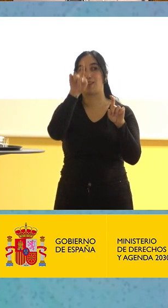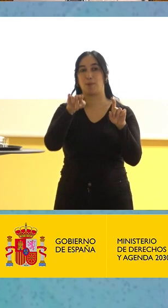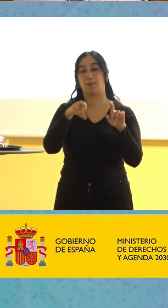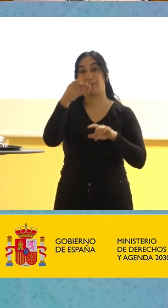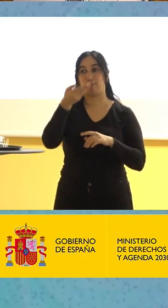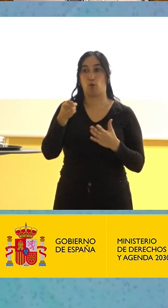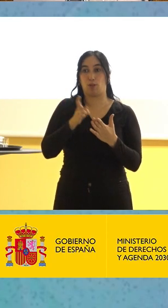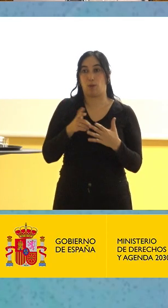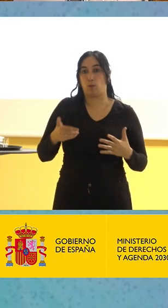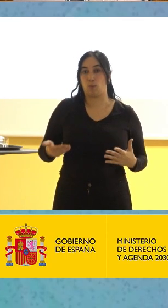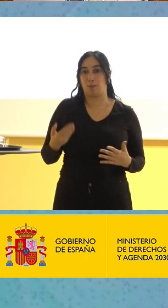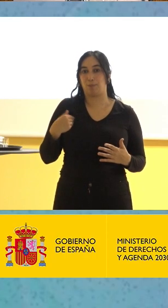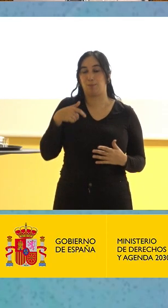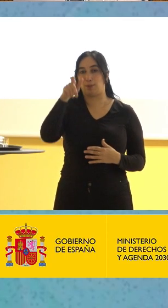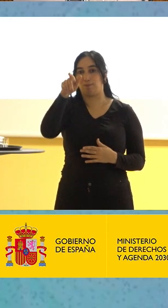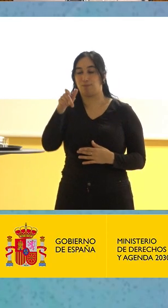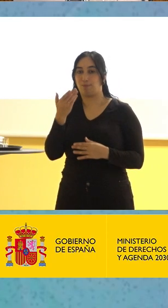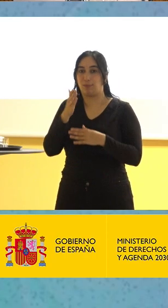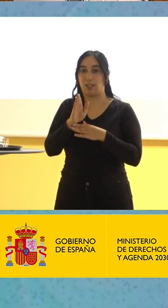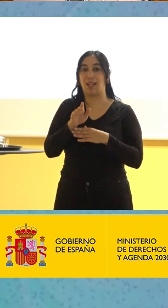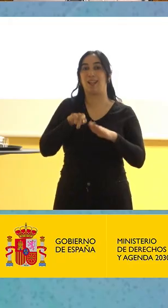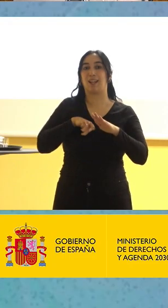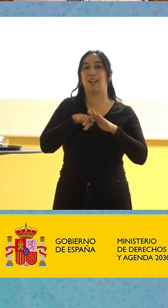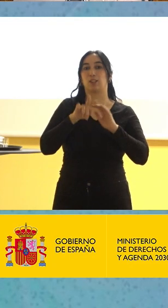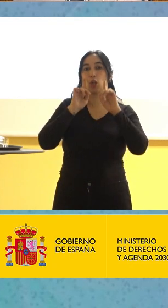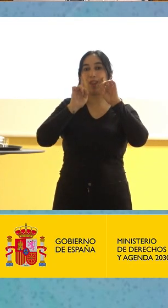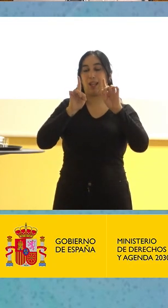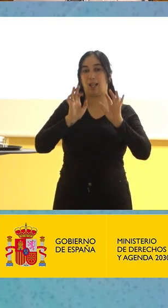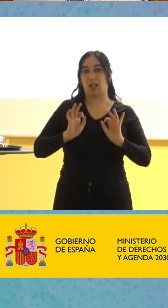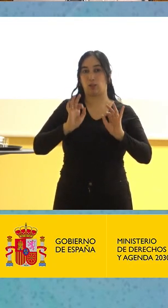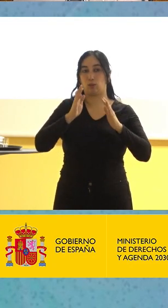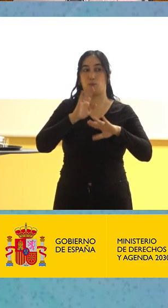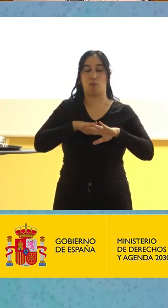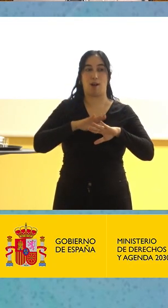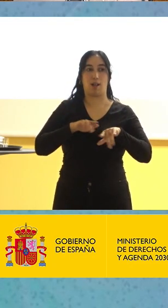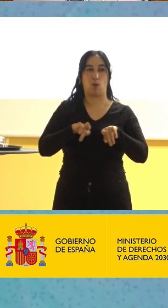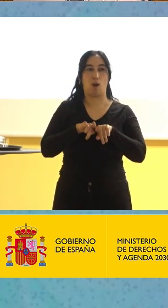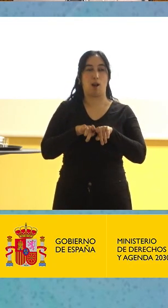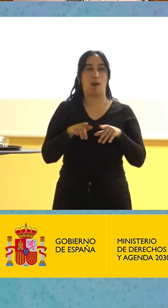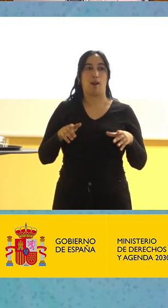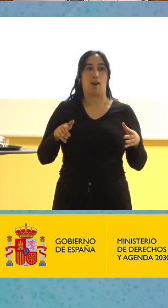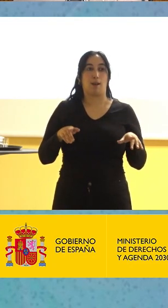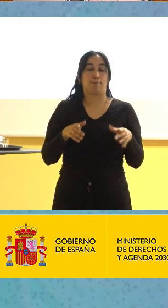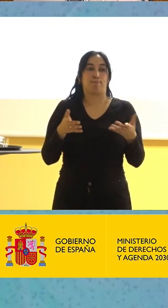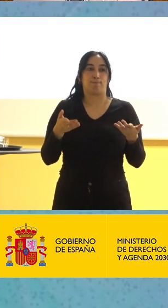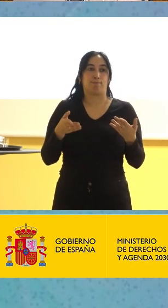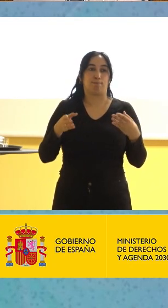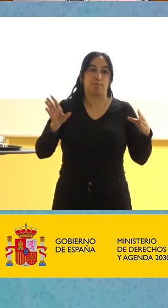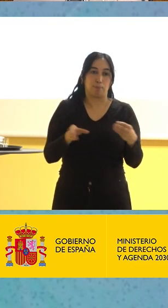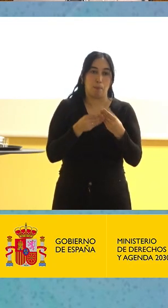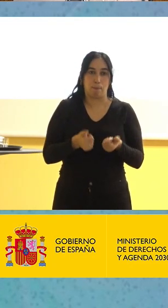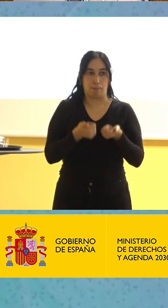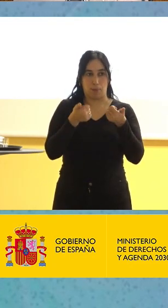relevancia nuevamente de esa figura de gestor de casos para que haya como más, digamos, complementariedad entre